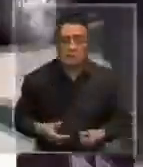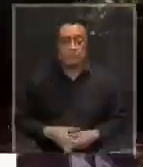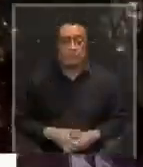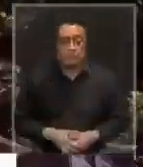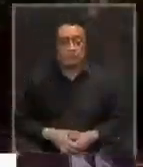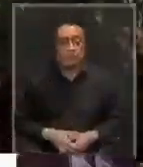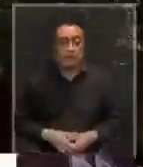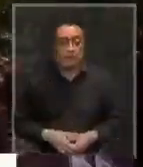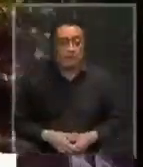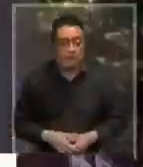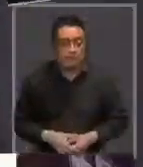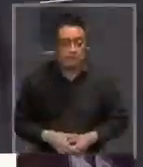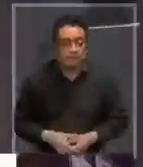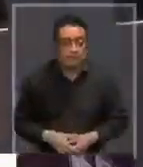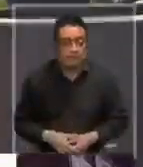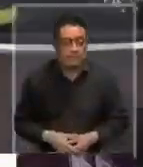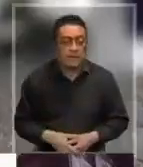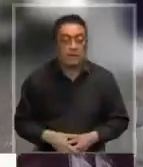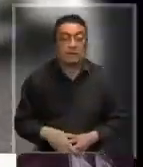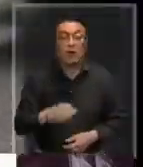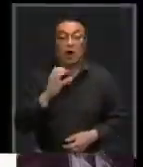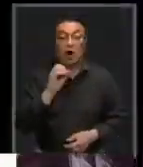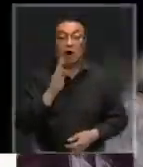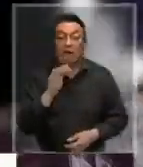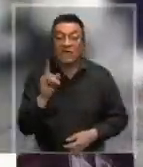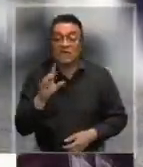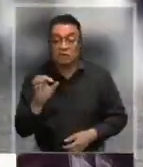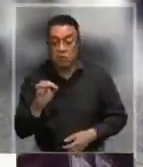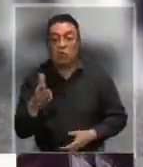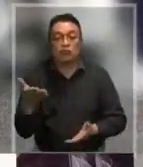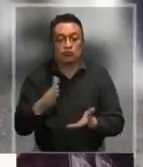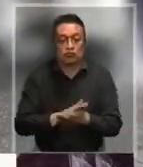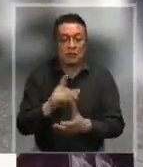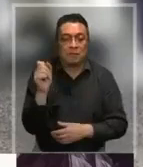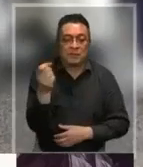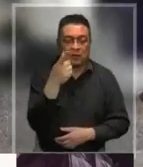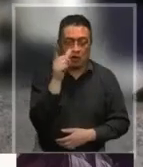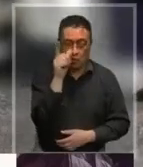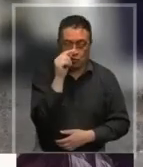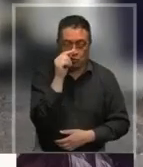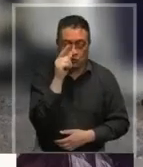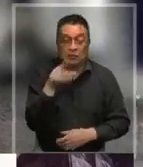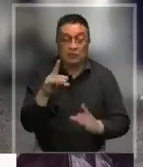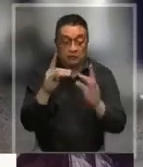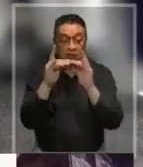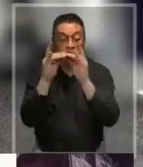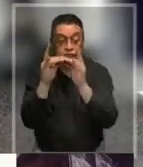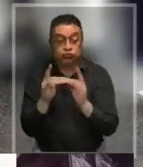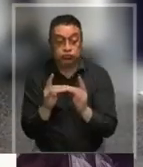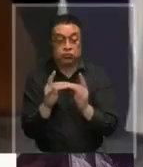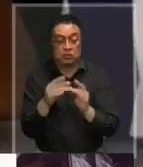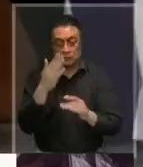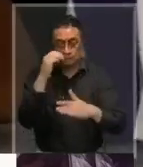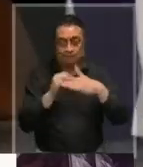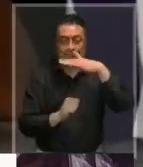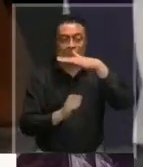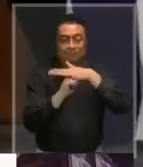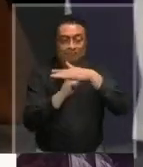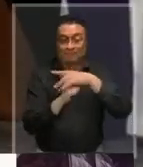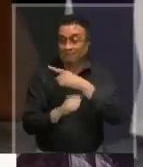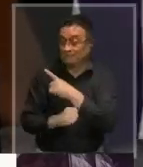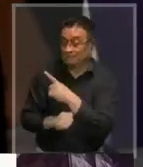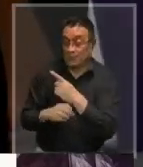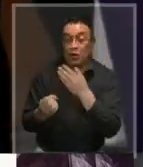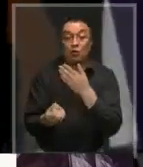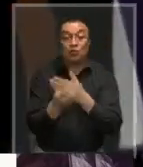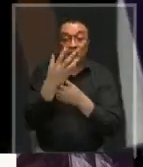levanto el obispo Casanova falleció el primero de octubre su ceremonia fúnebre fue encabezada por quien Hoy es el